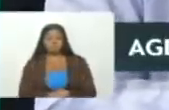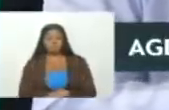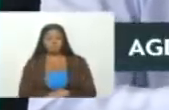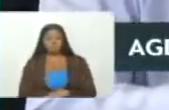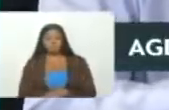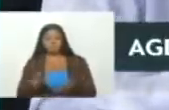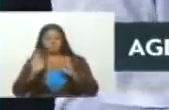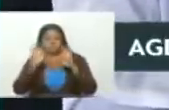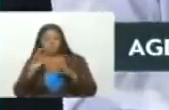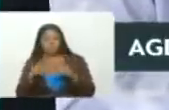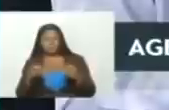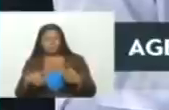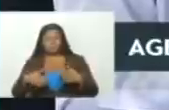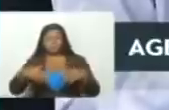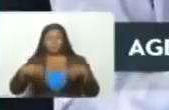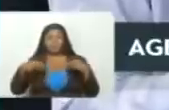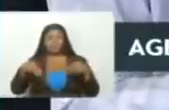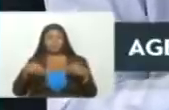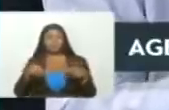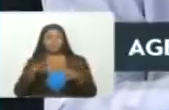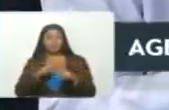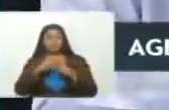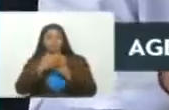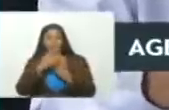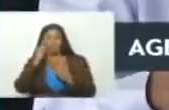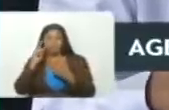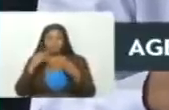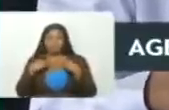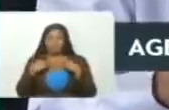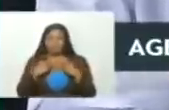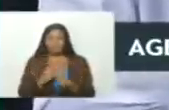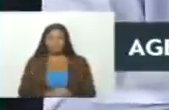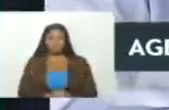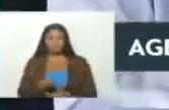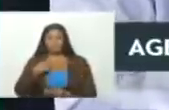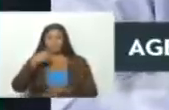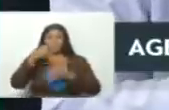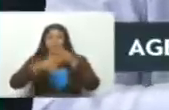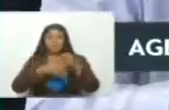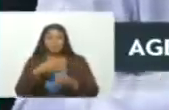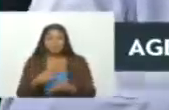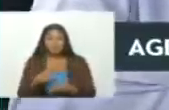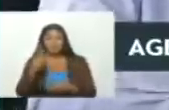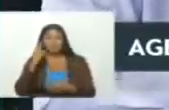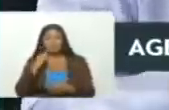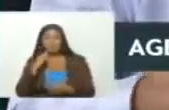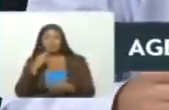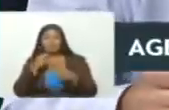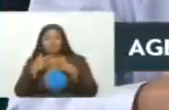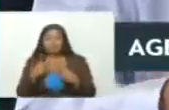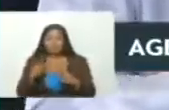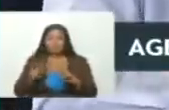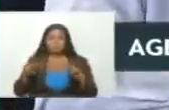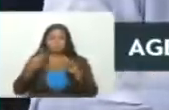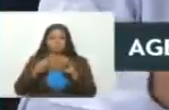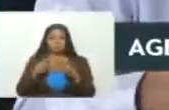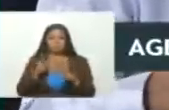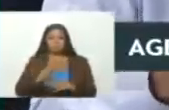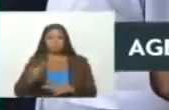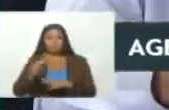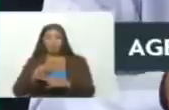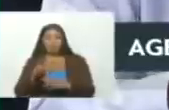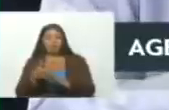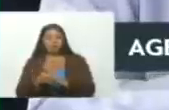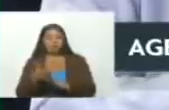manera espontánea por la situación que ocurría, que le expliqué, el bolívar perdía valor, ya no se utilizaba prácticamente